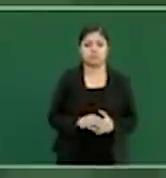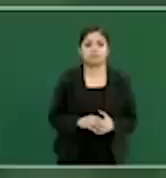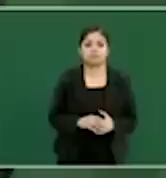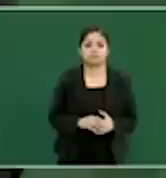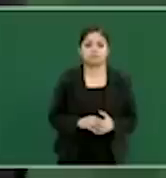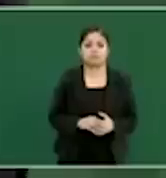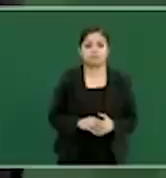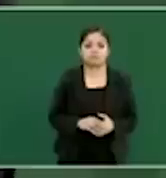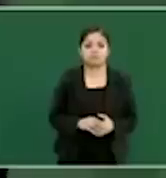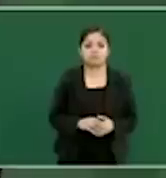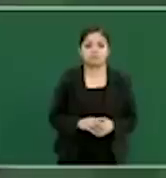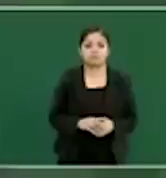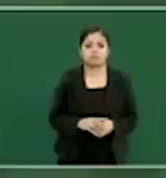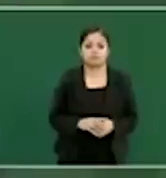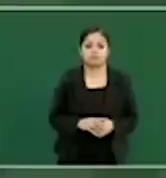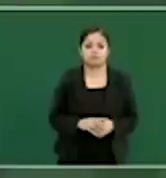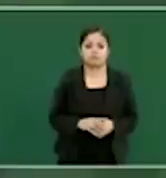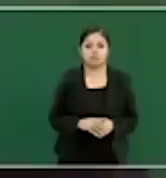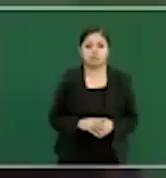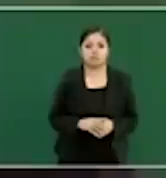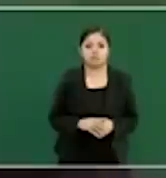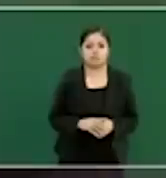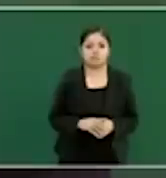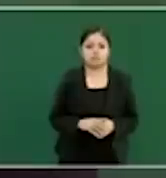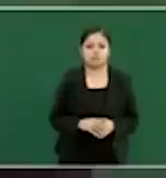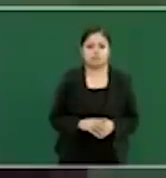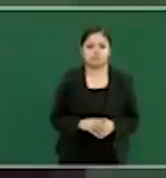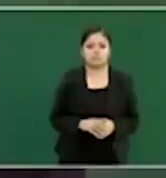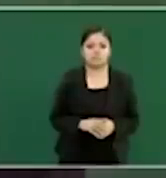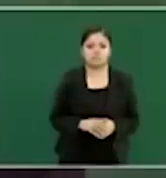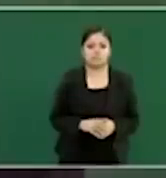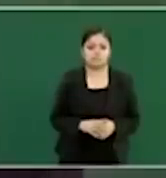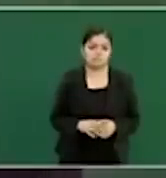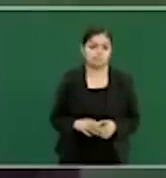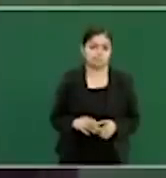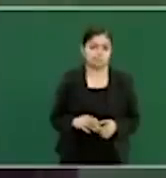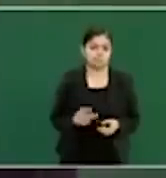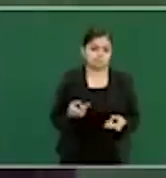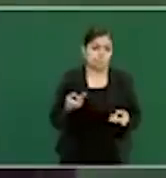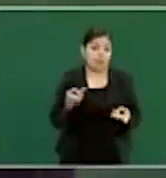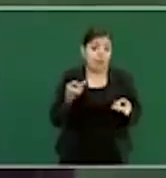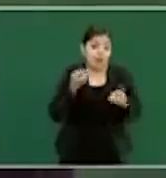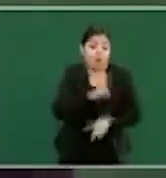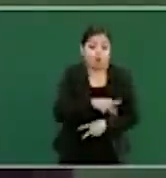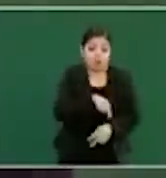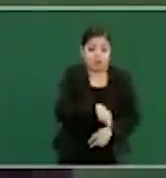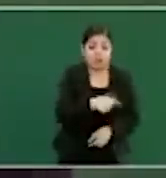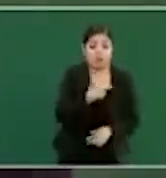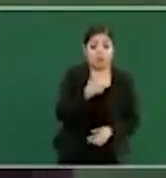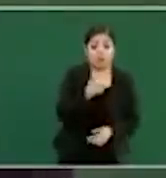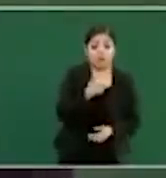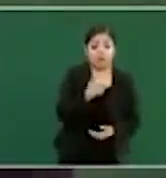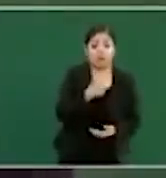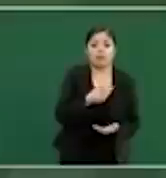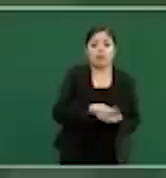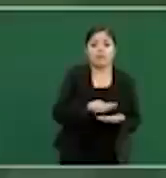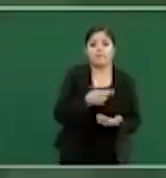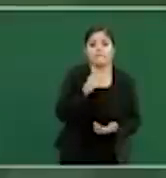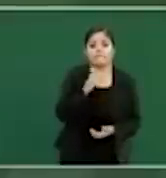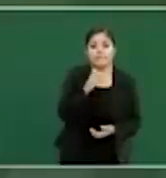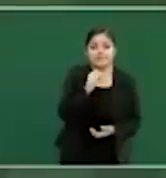tenemos una moneda fuerte,